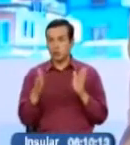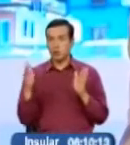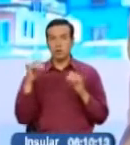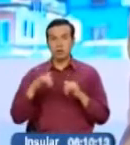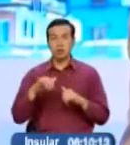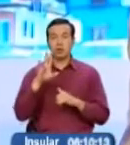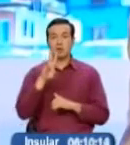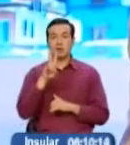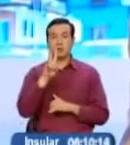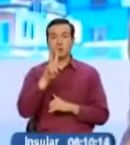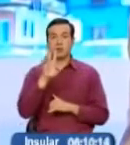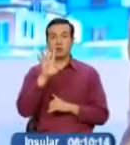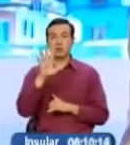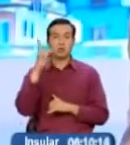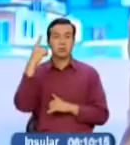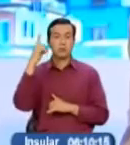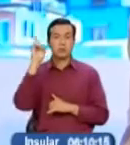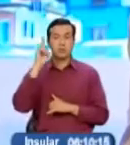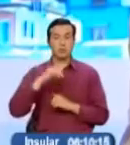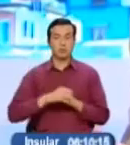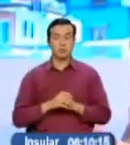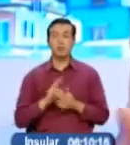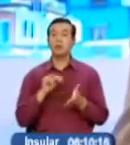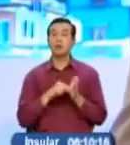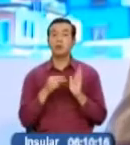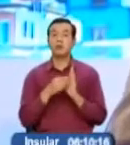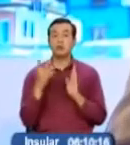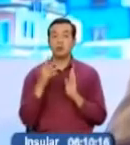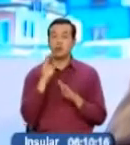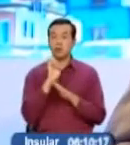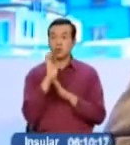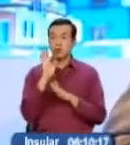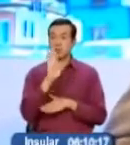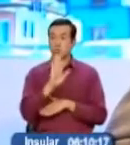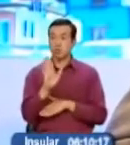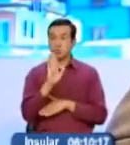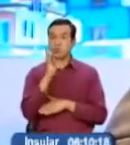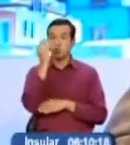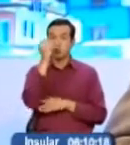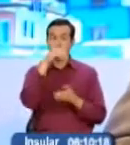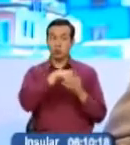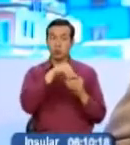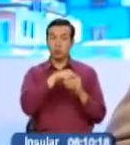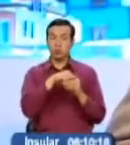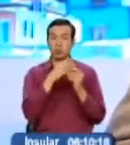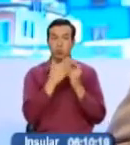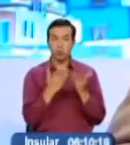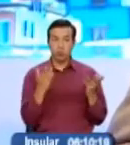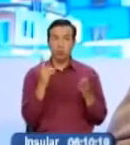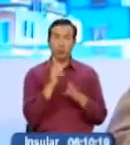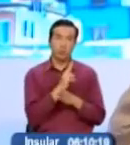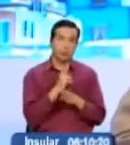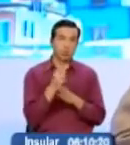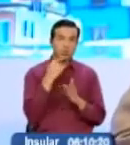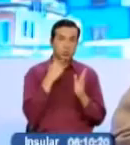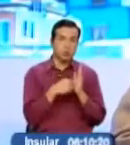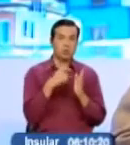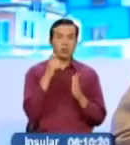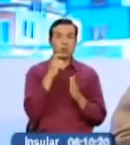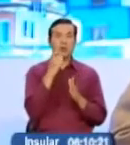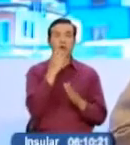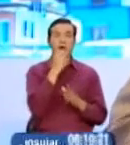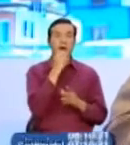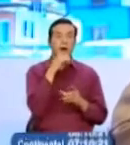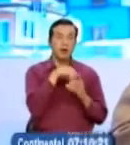en 725 millones. Es decir, el ecuatoriano utiliza el dinero para sus necesidades coyunturales cuando son cuentas de